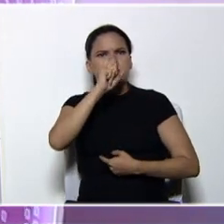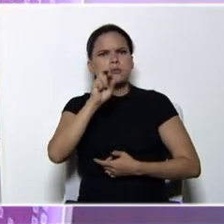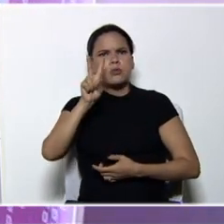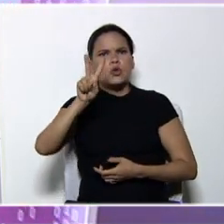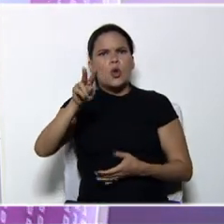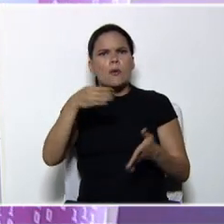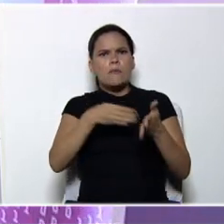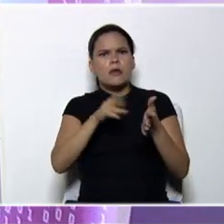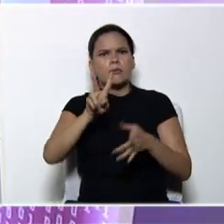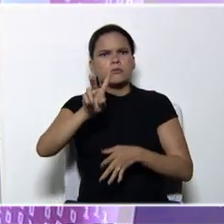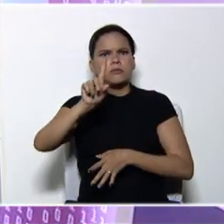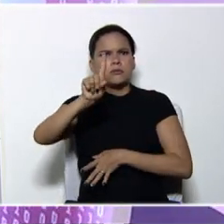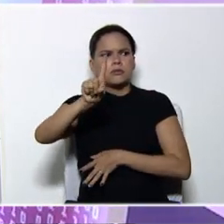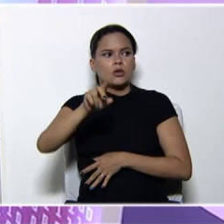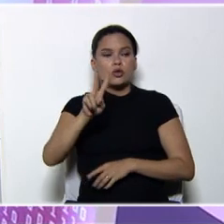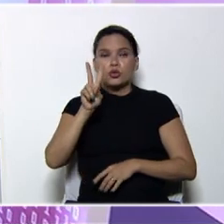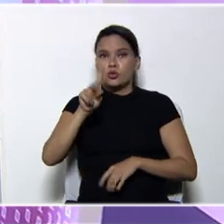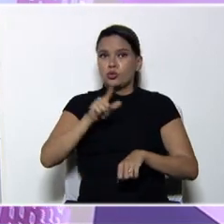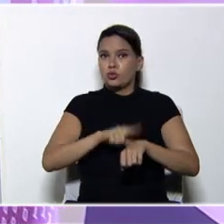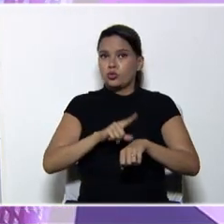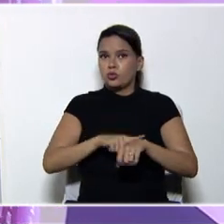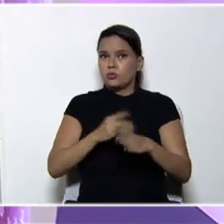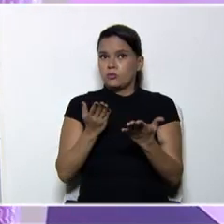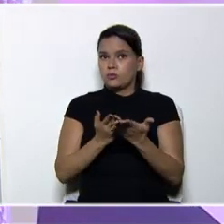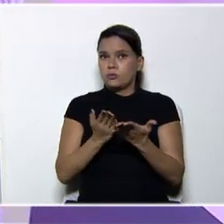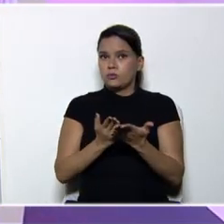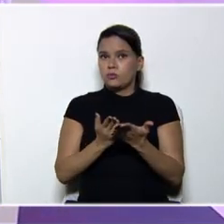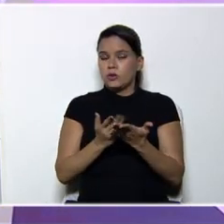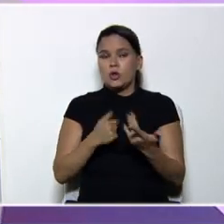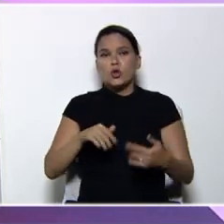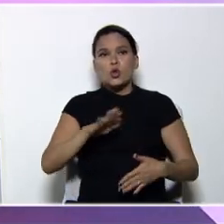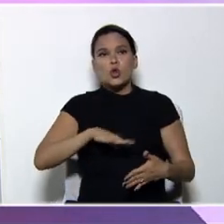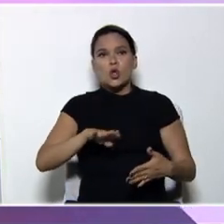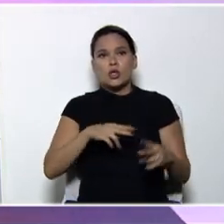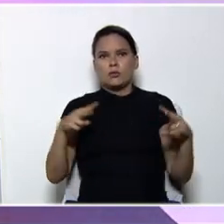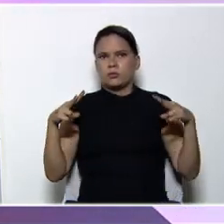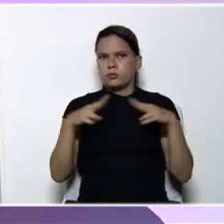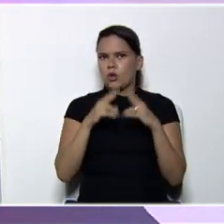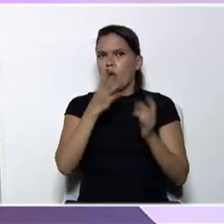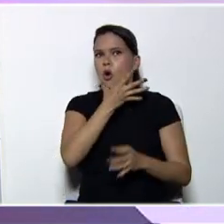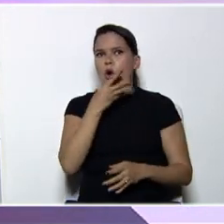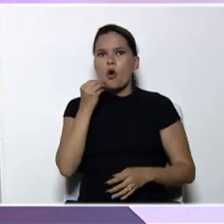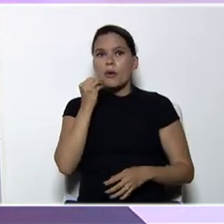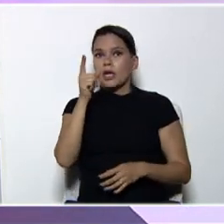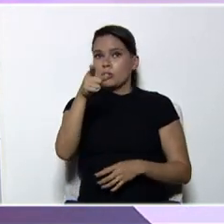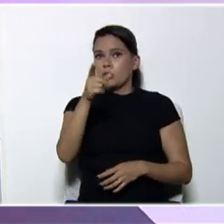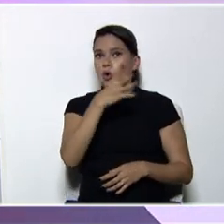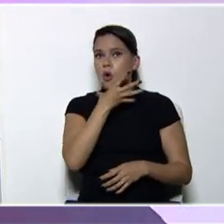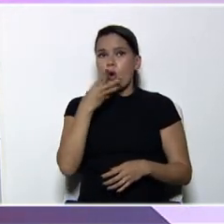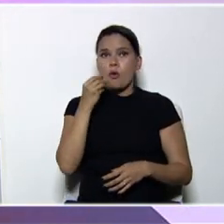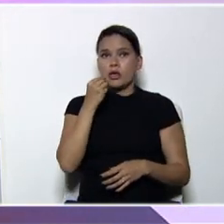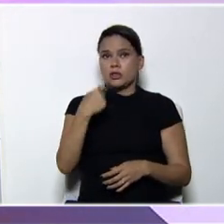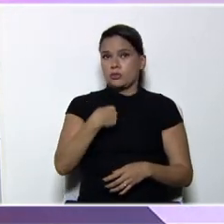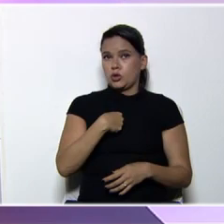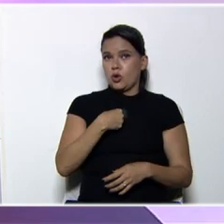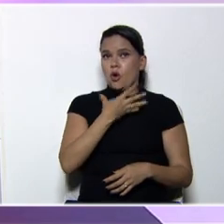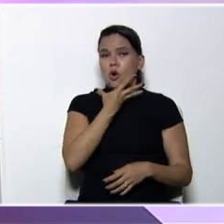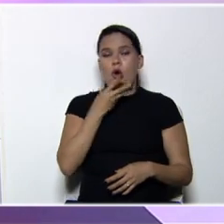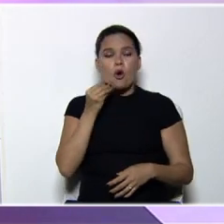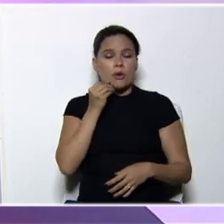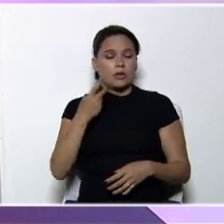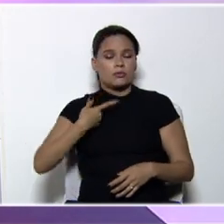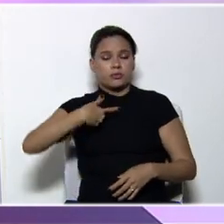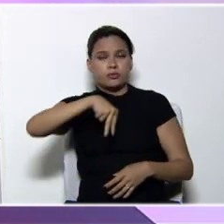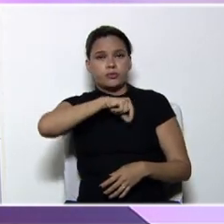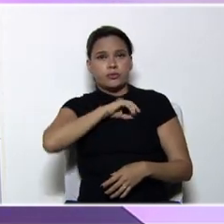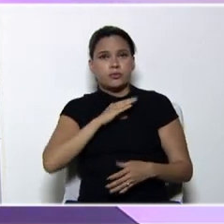en nuestro segundo momento pedagógico, donde nos encontramos jóvenes como tú, jóvenes como yo, jóvenes como